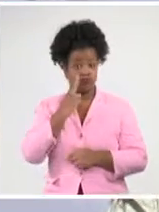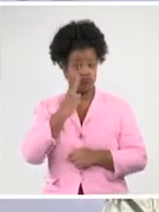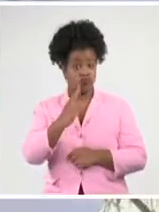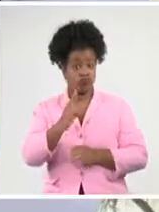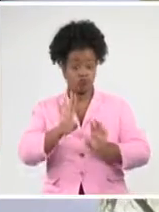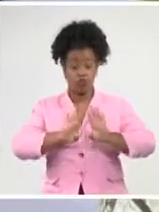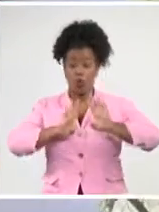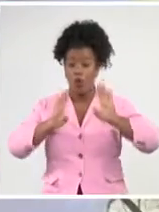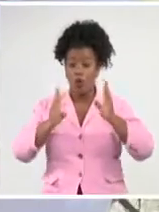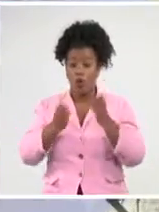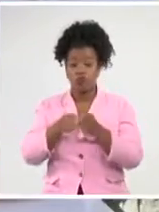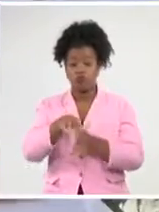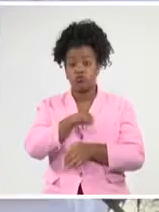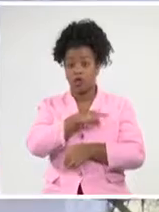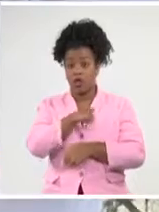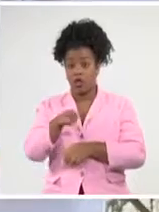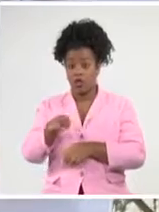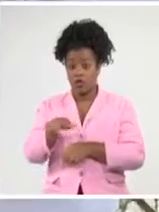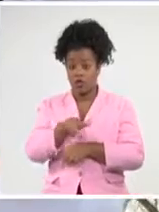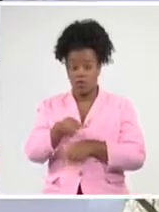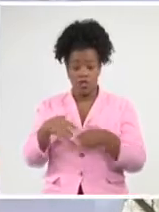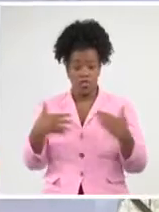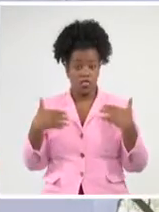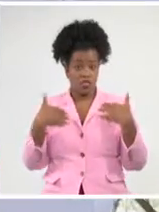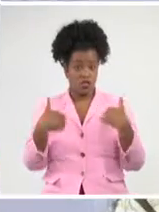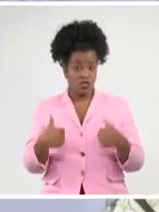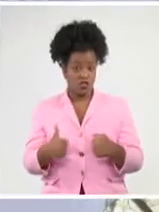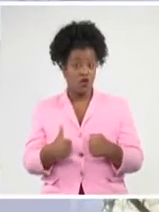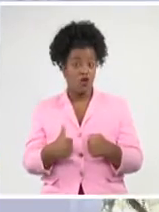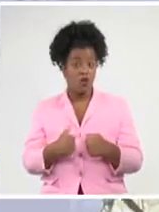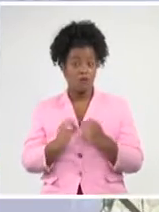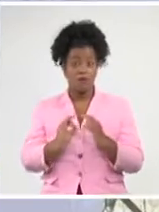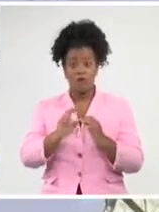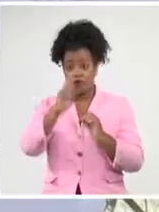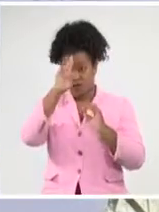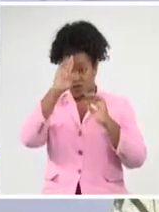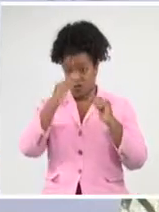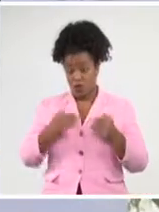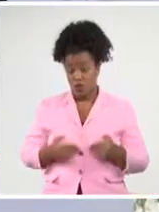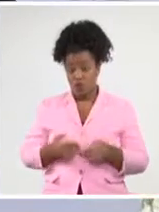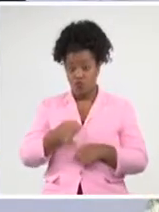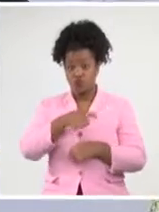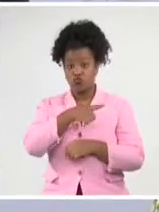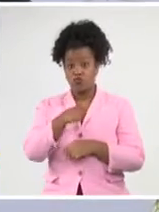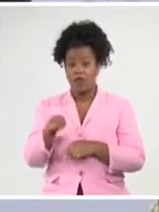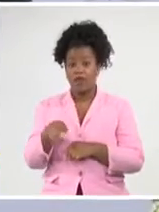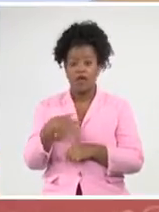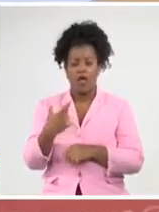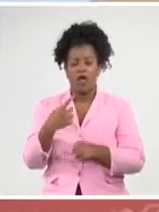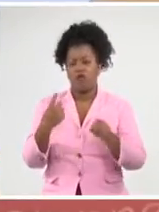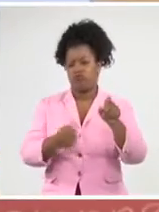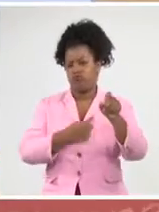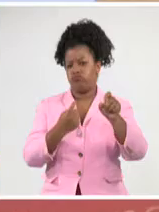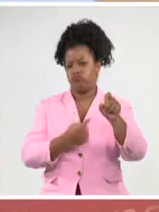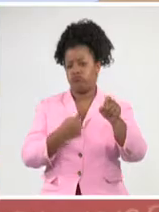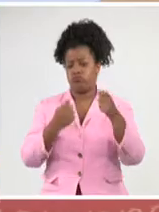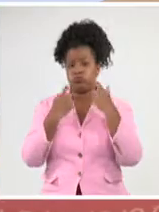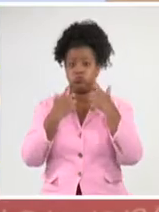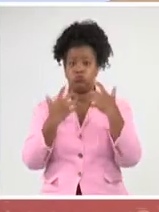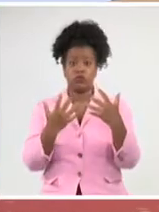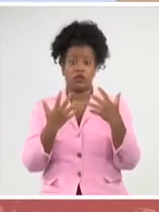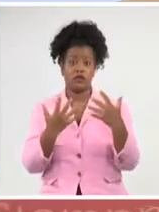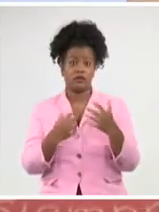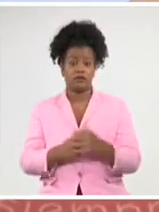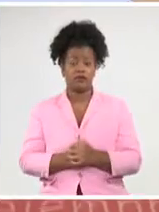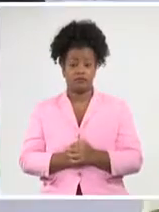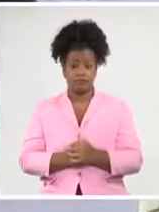a la dirección del pediátrico, de la salud general y a ustedes que llevan una batalla de verdad importante, amén de